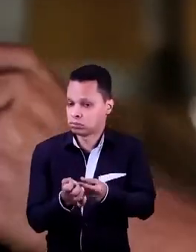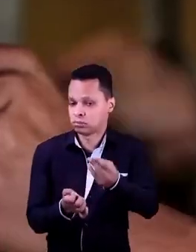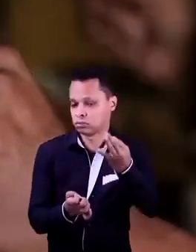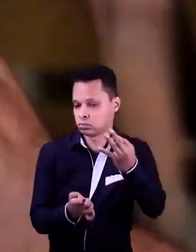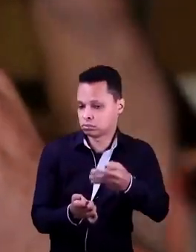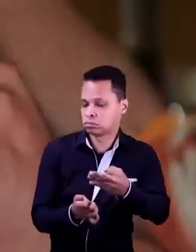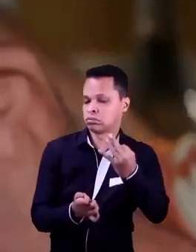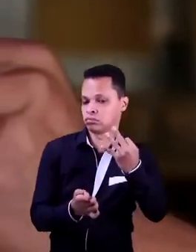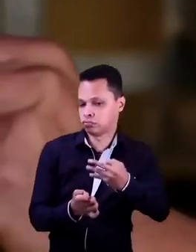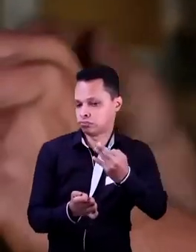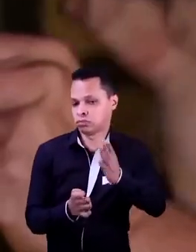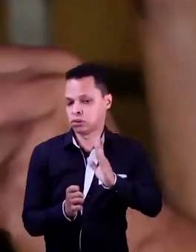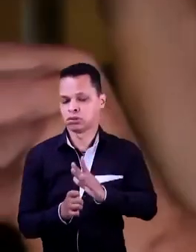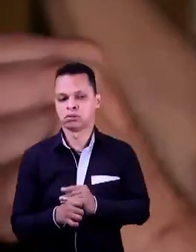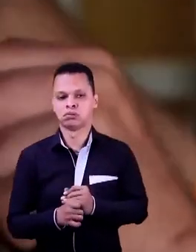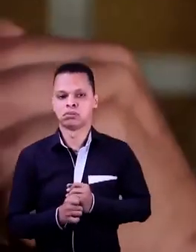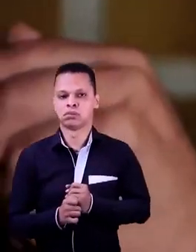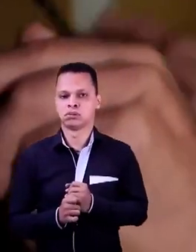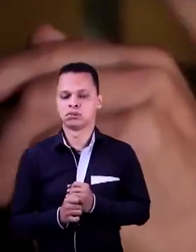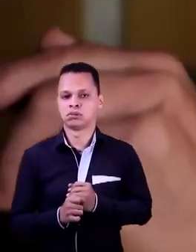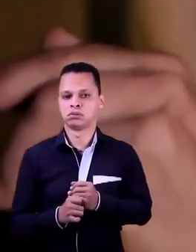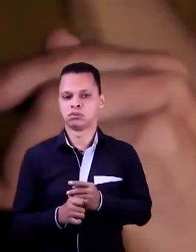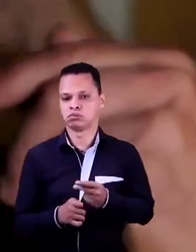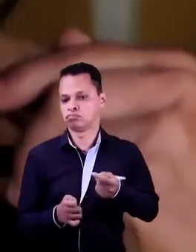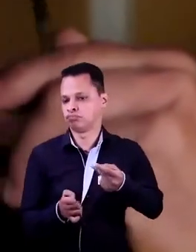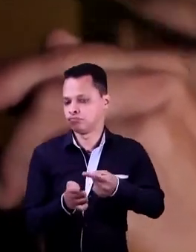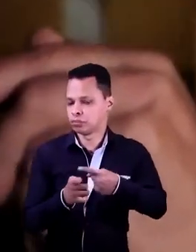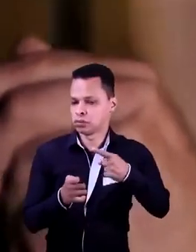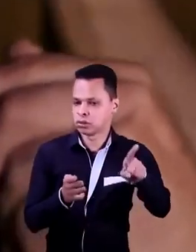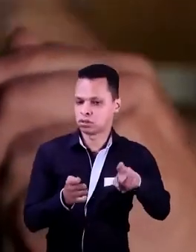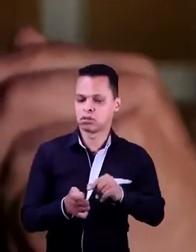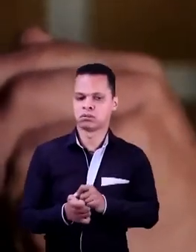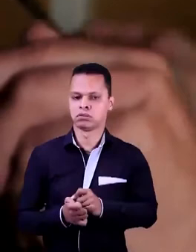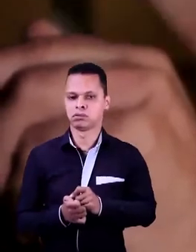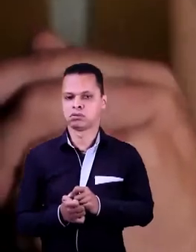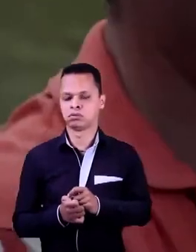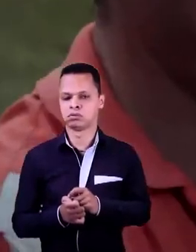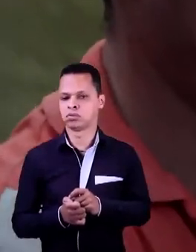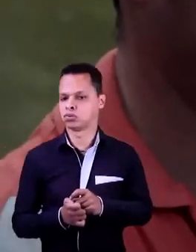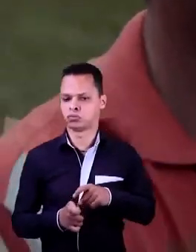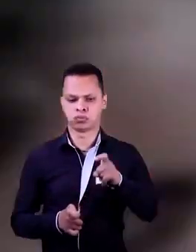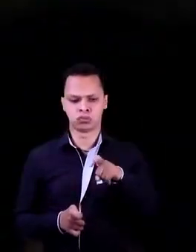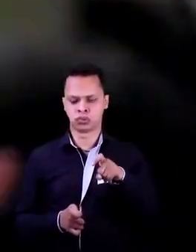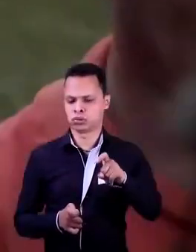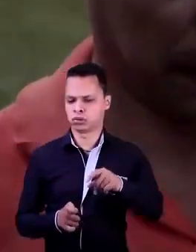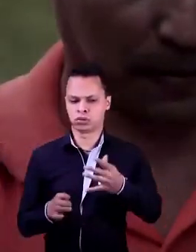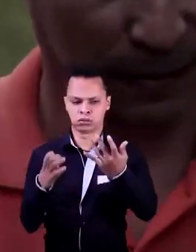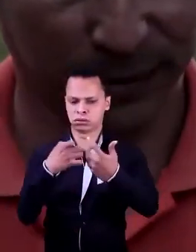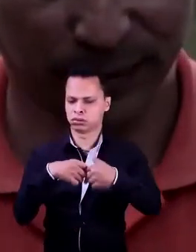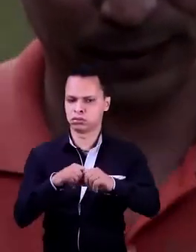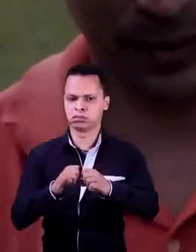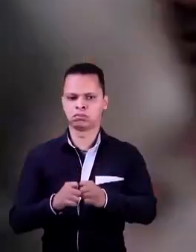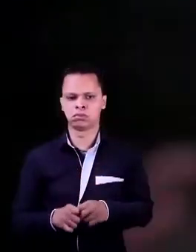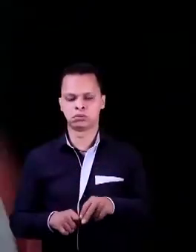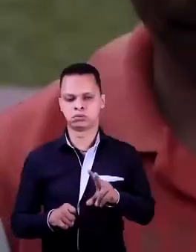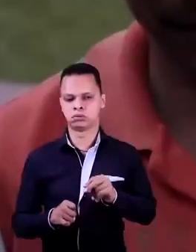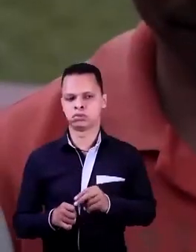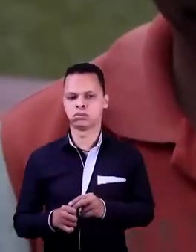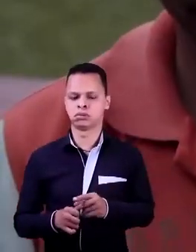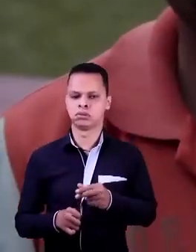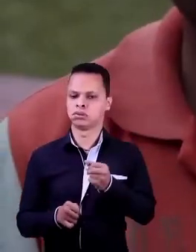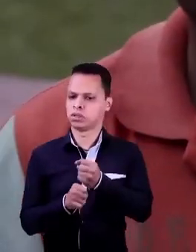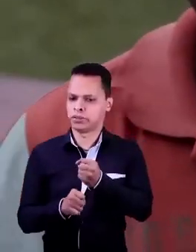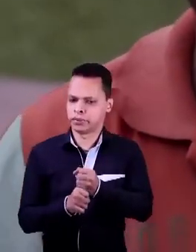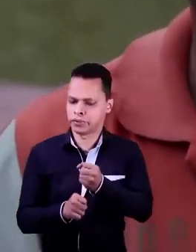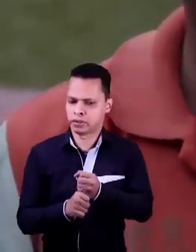ahí siempre, siempre diario. No necesitamos trabajar en una empresa para nosotros